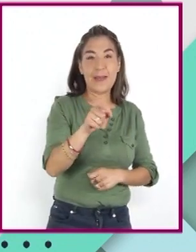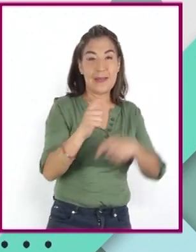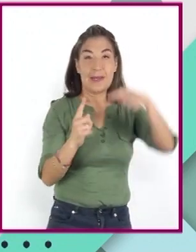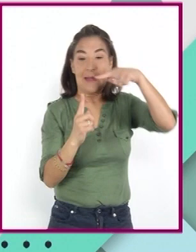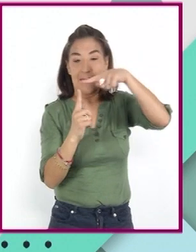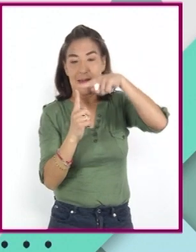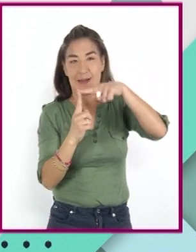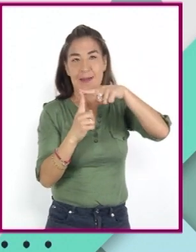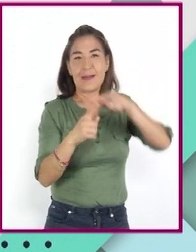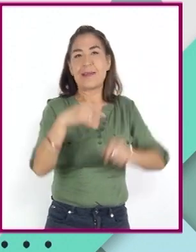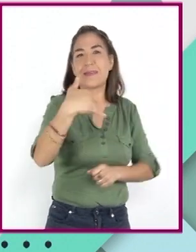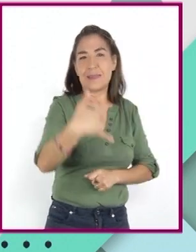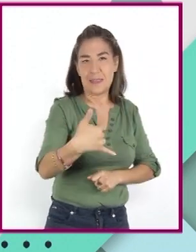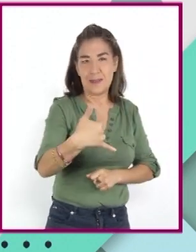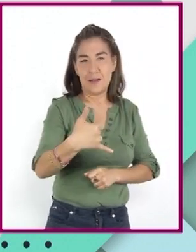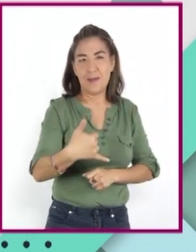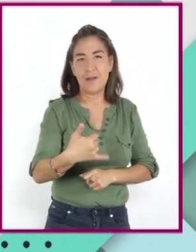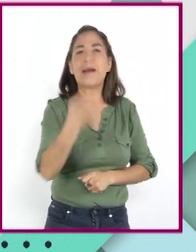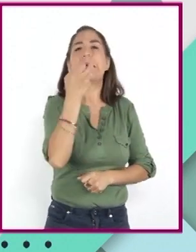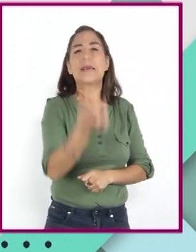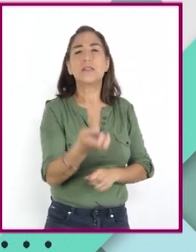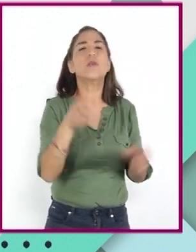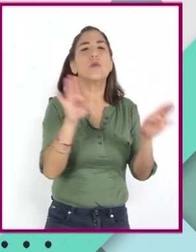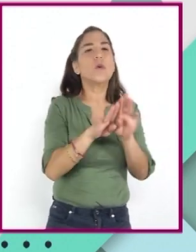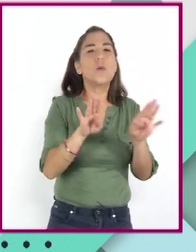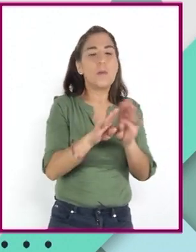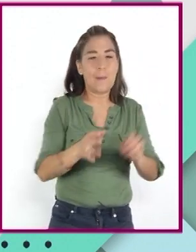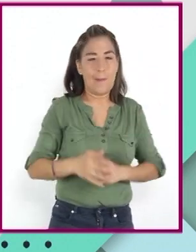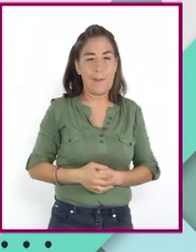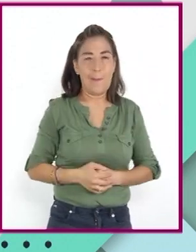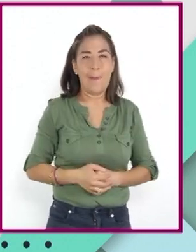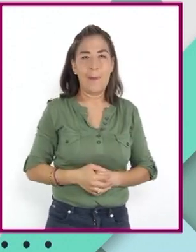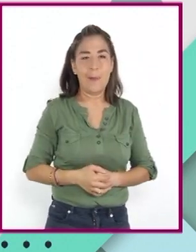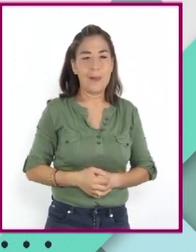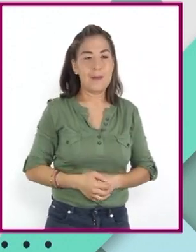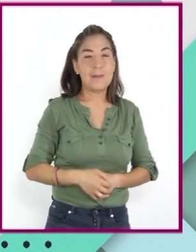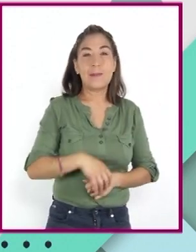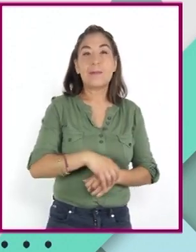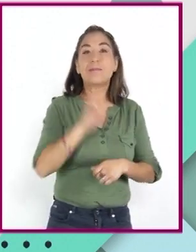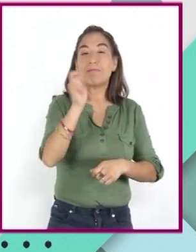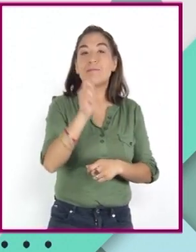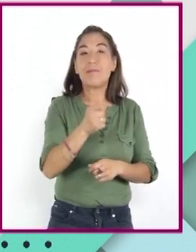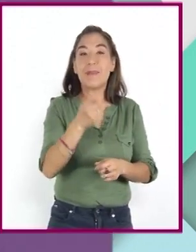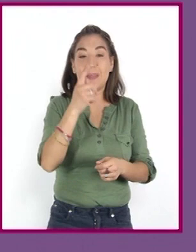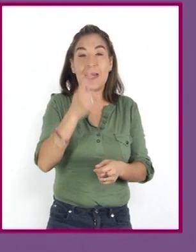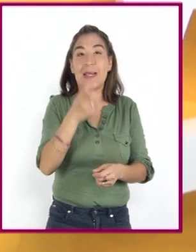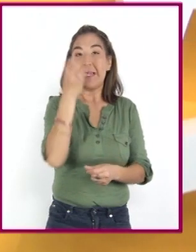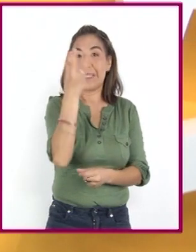y. Ahora ayúdeme con este enunciado, maestra. El triple del cuadrado de un número.